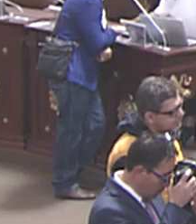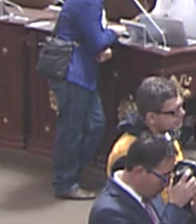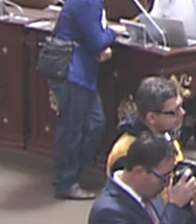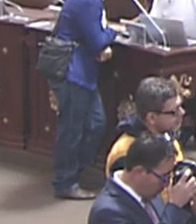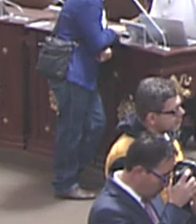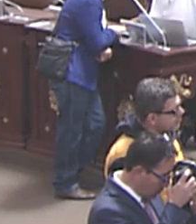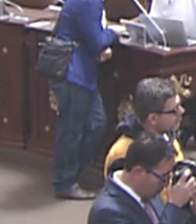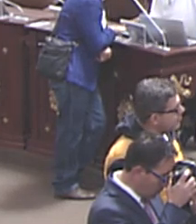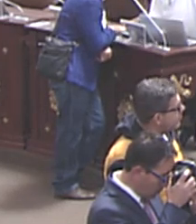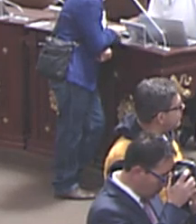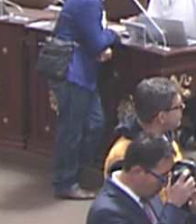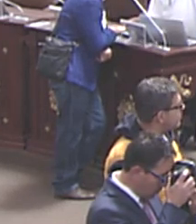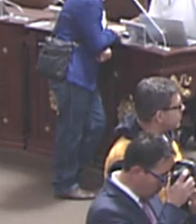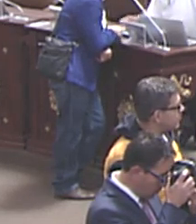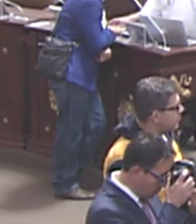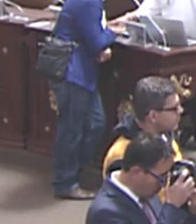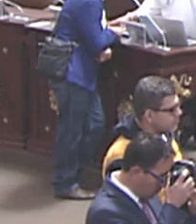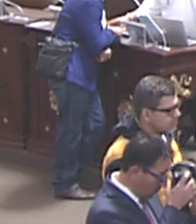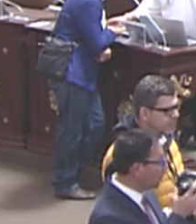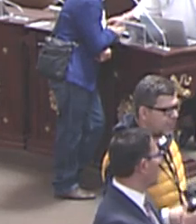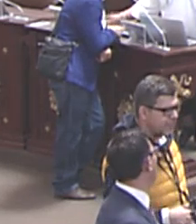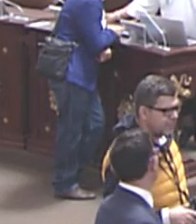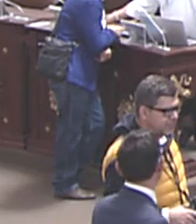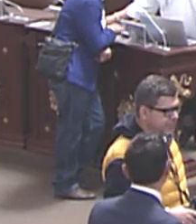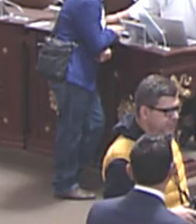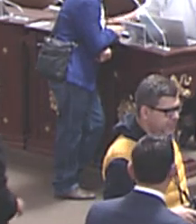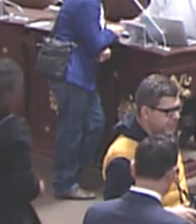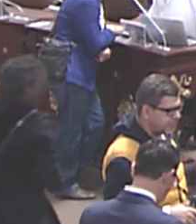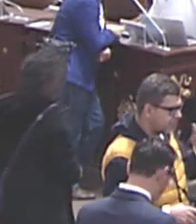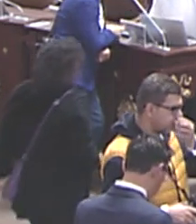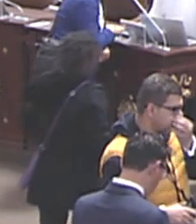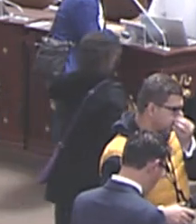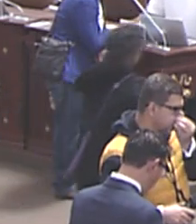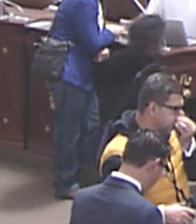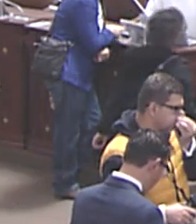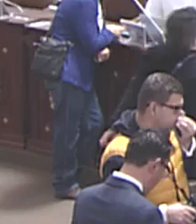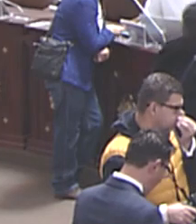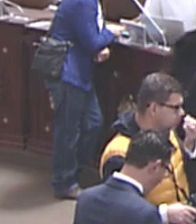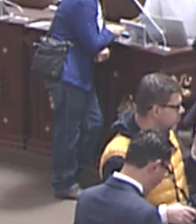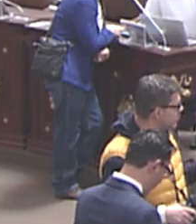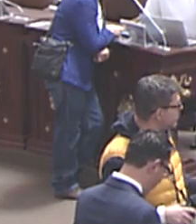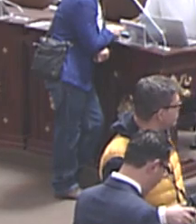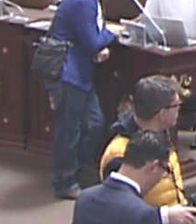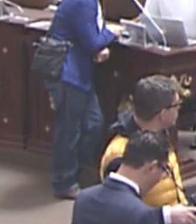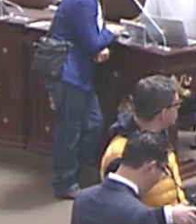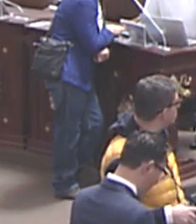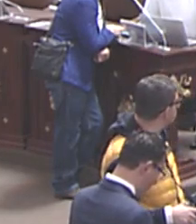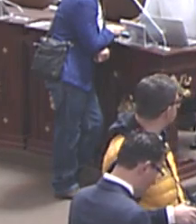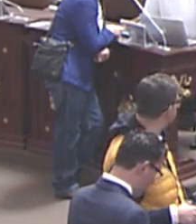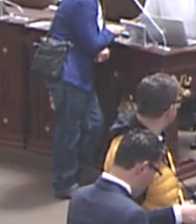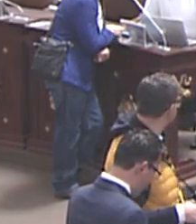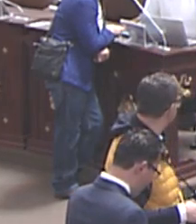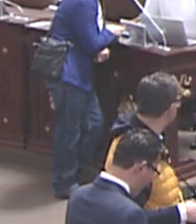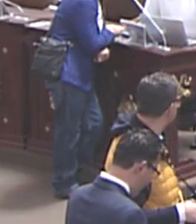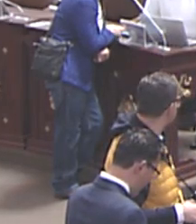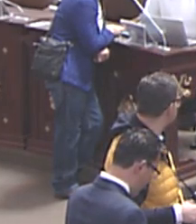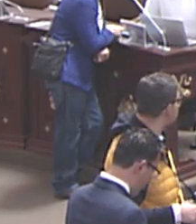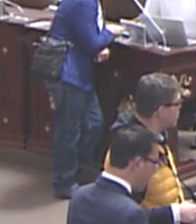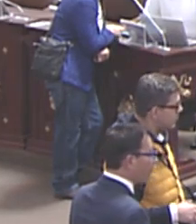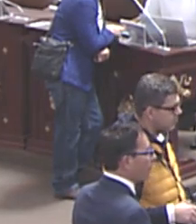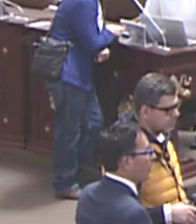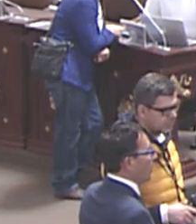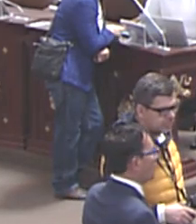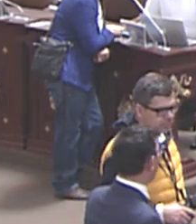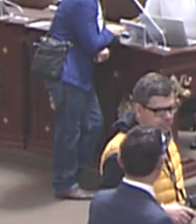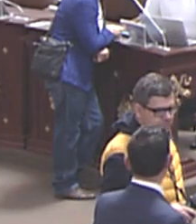deja constancia que el orden del día de hoy está integrado por 48 puntos. Se solicita a la Secretaría dar cuenta a la Comisión